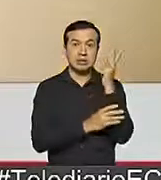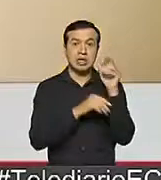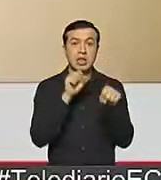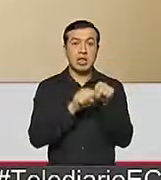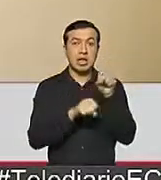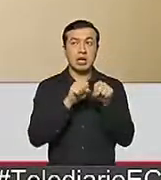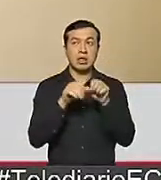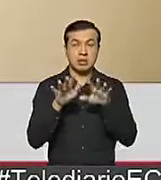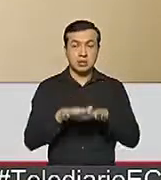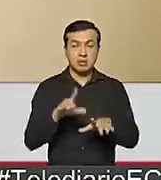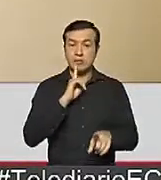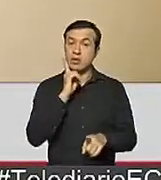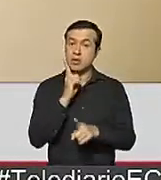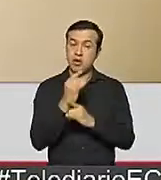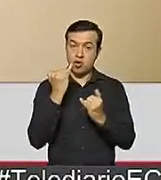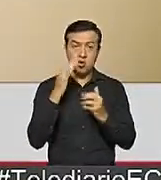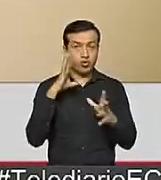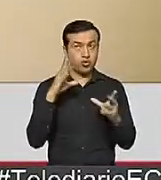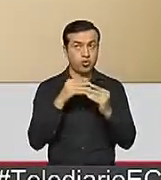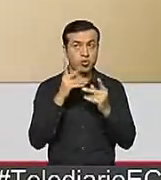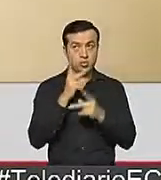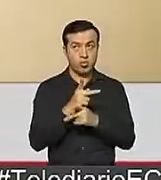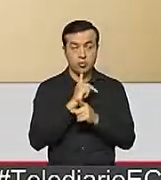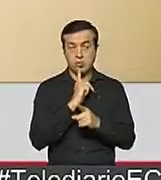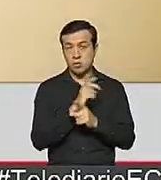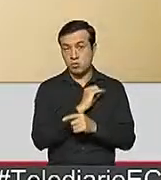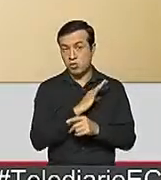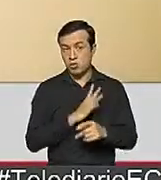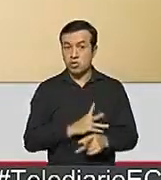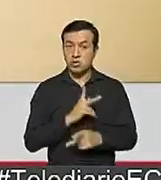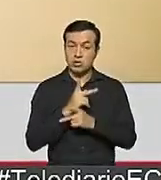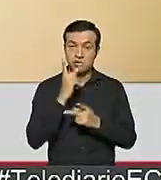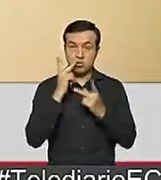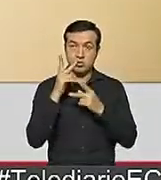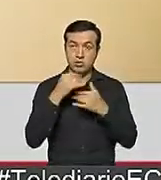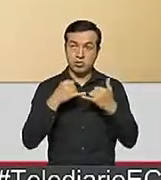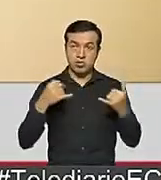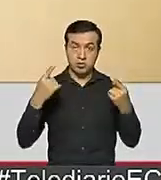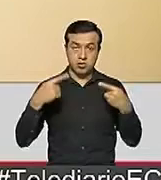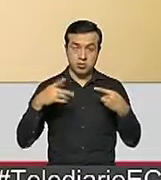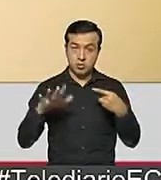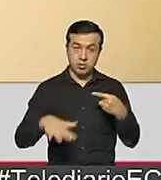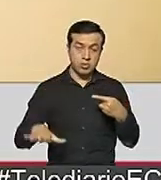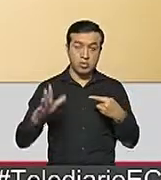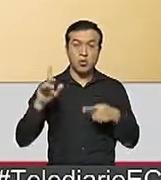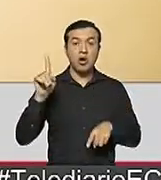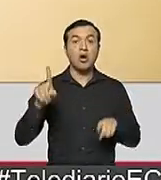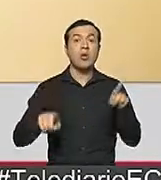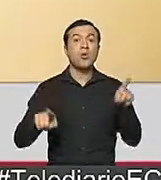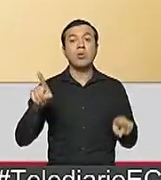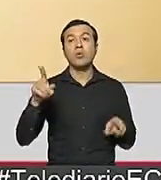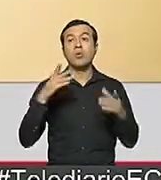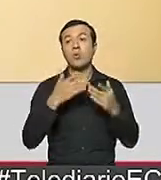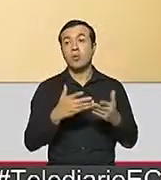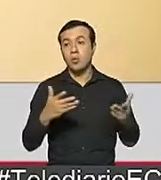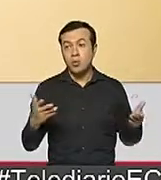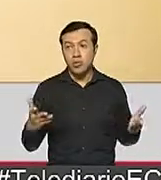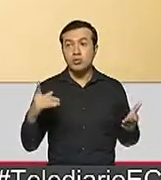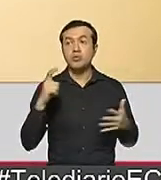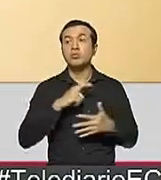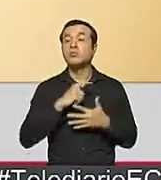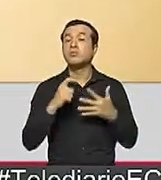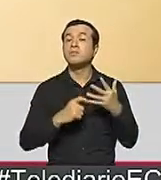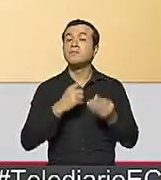banano. Por ello, se está tomando todas las precauciones como frontera porque ingresan ciertos productos y se debe tener